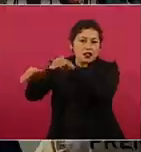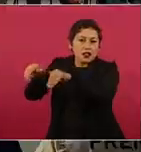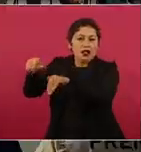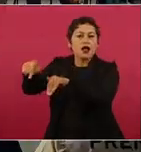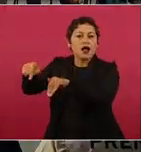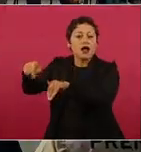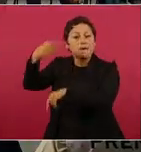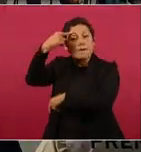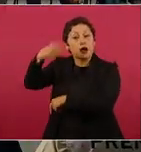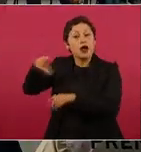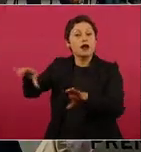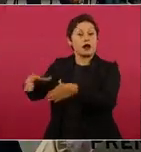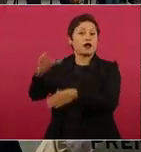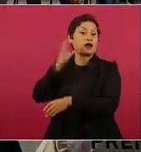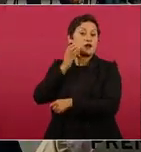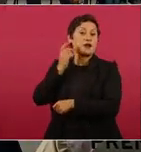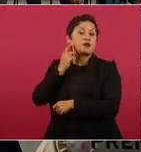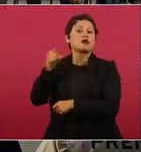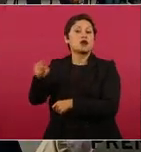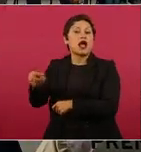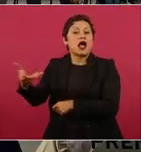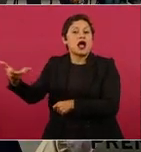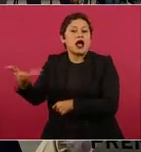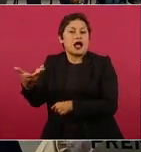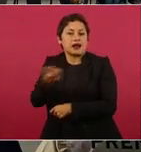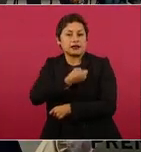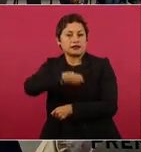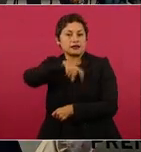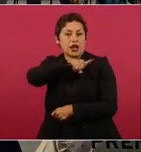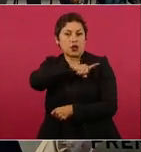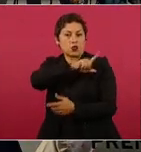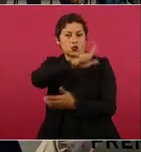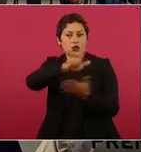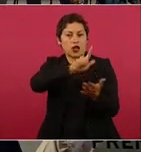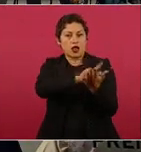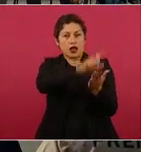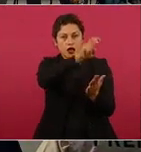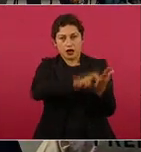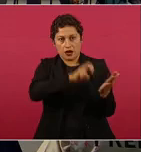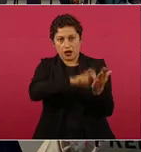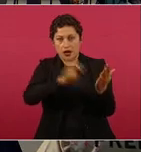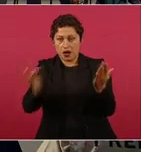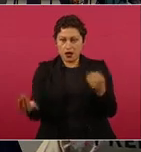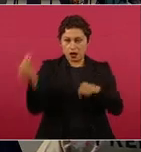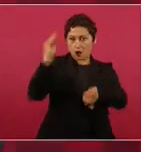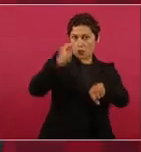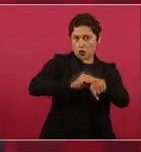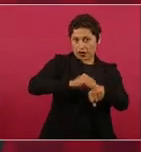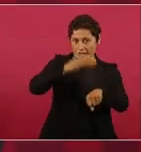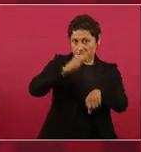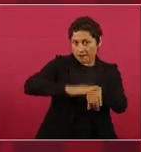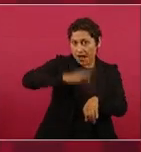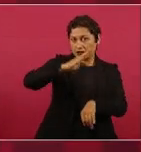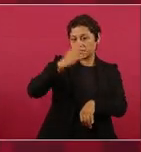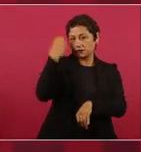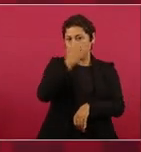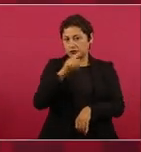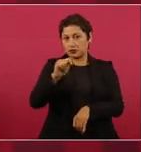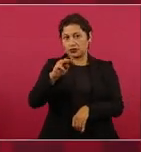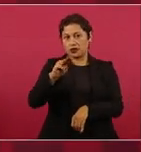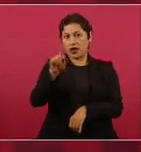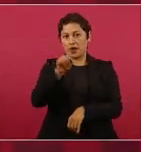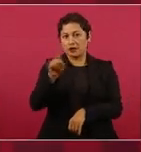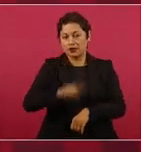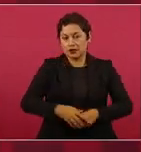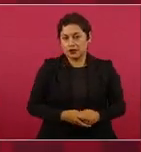Legislativo haga una reforma a la Ley General de Salud y amplíe el número de pruebas que se pueden hacer. El sustento